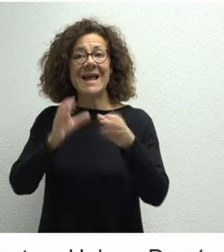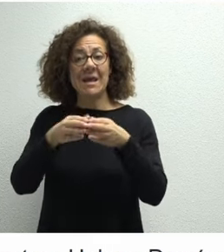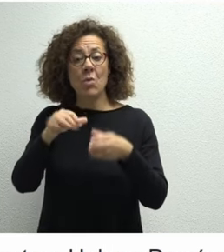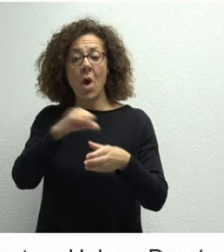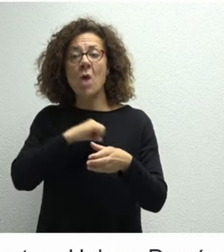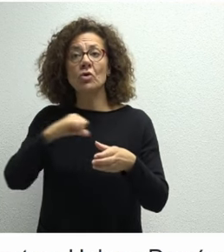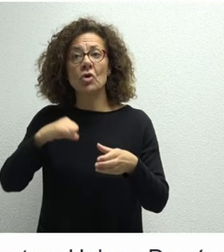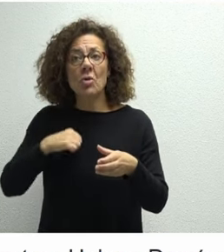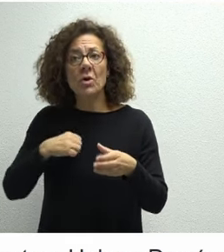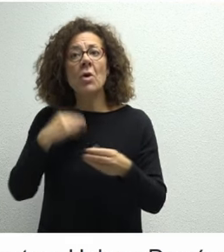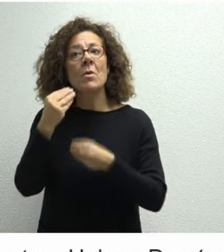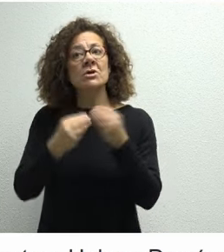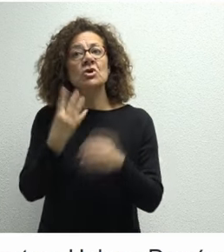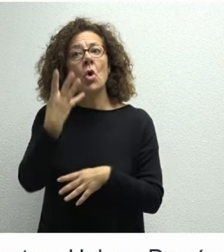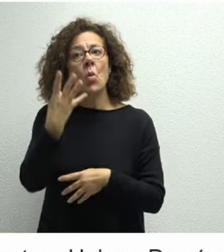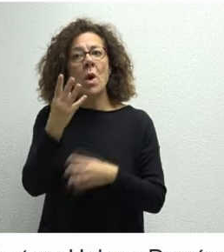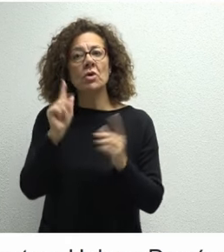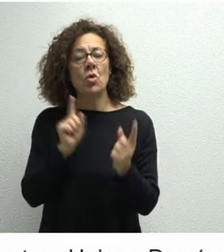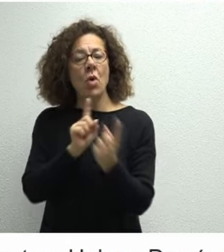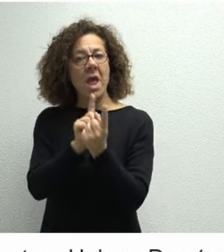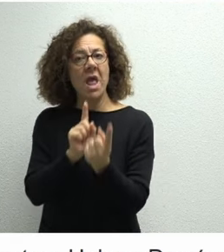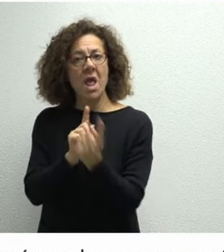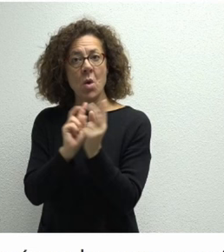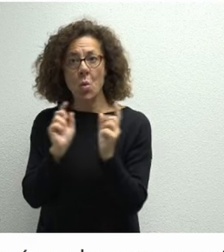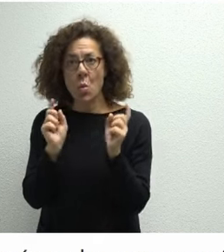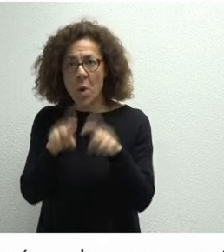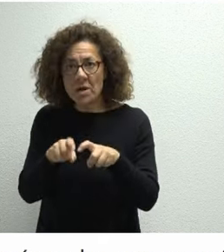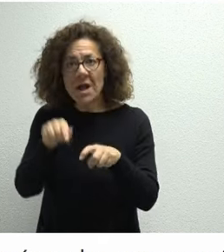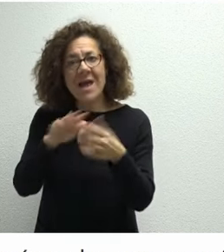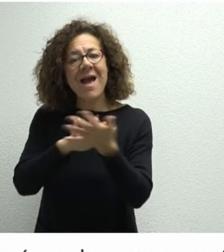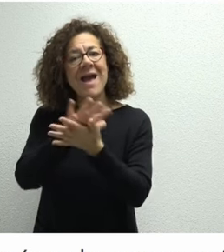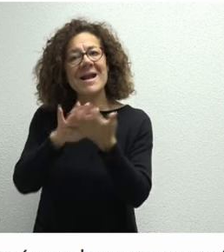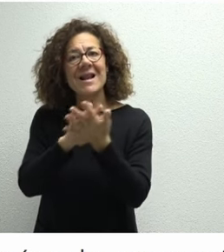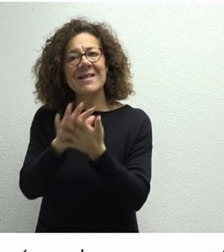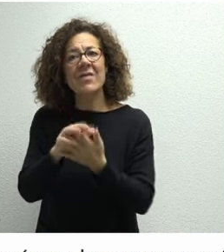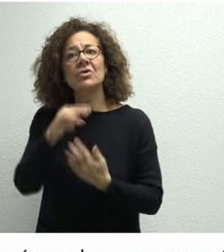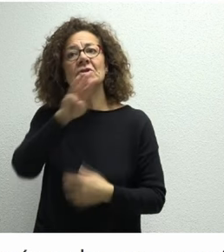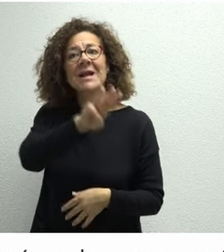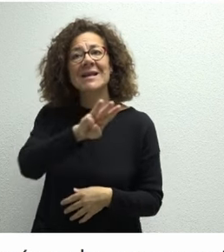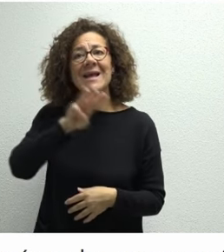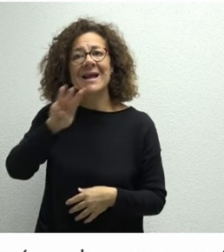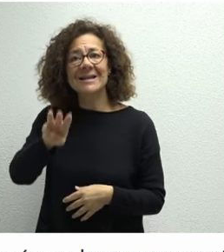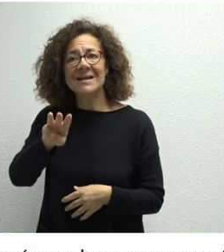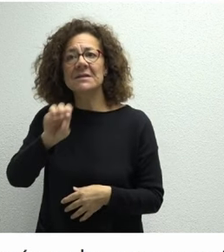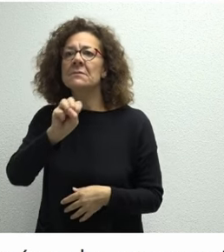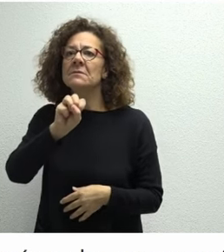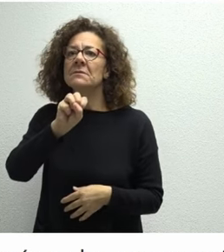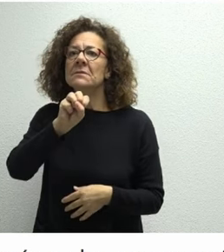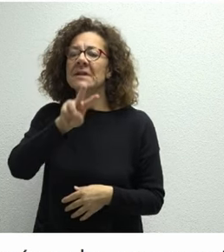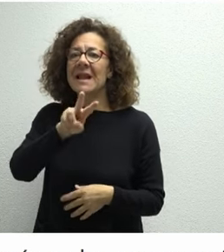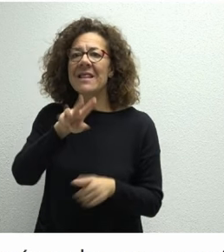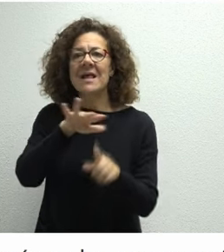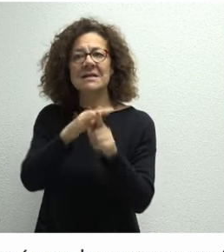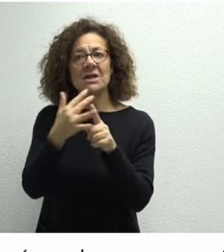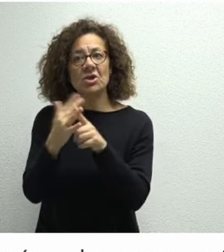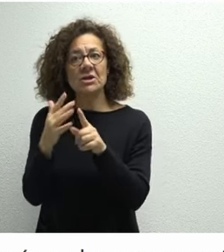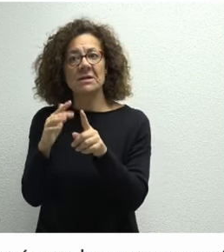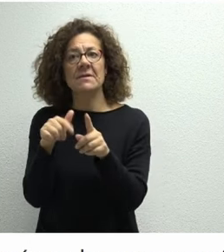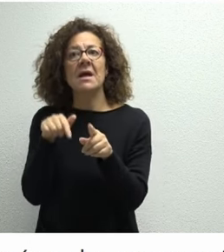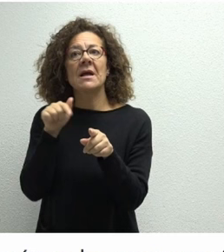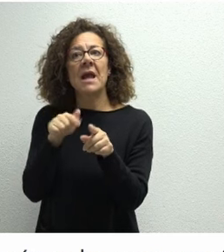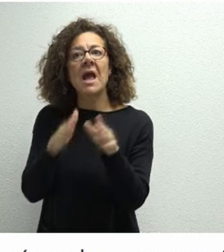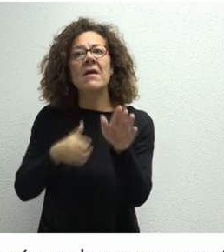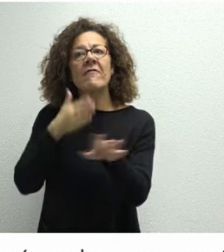autonómico hemos realizado cuatro encuentros donde hemos analizado tres 13 sesiones de de casos donde